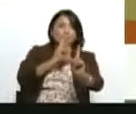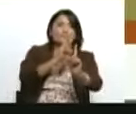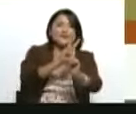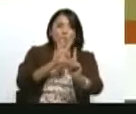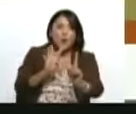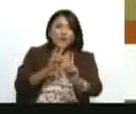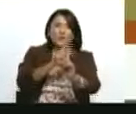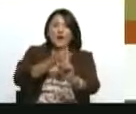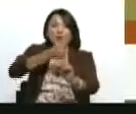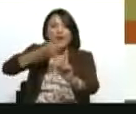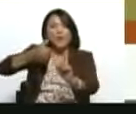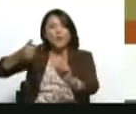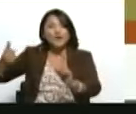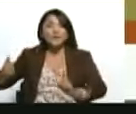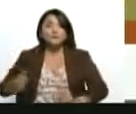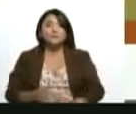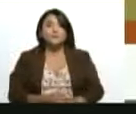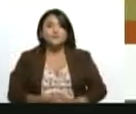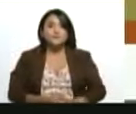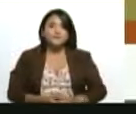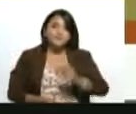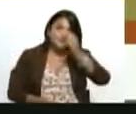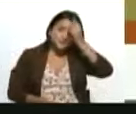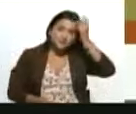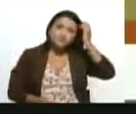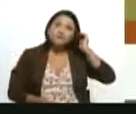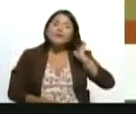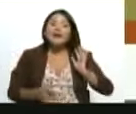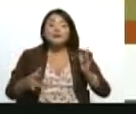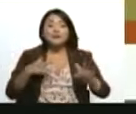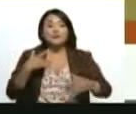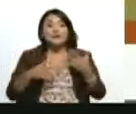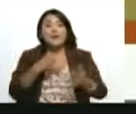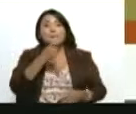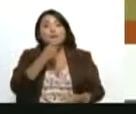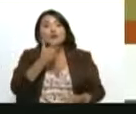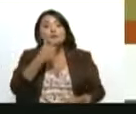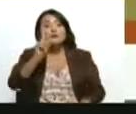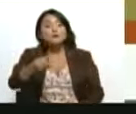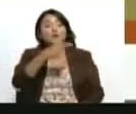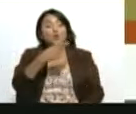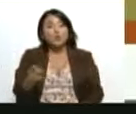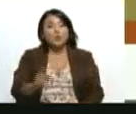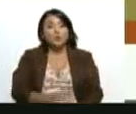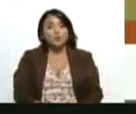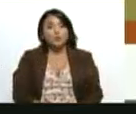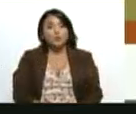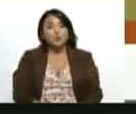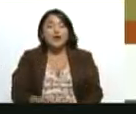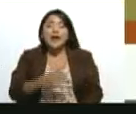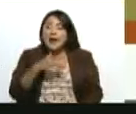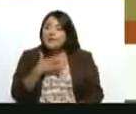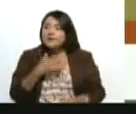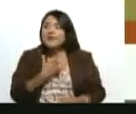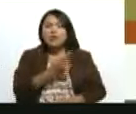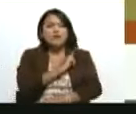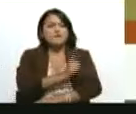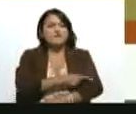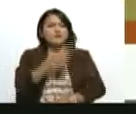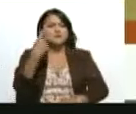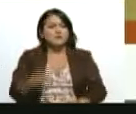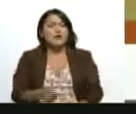¿Nos imaginamos ese acto? Debe ser bonito, ¿va? Y un acto de mucha fuerza